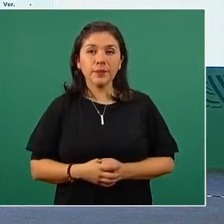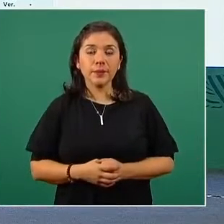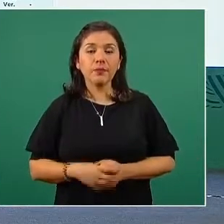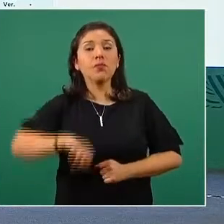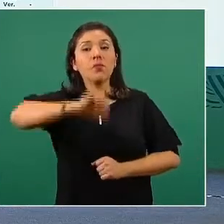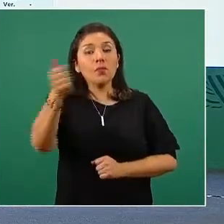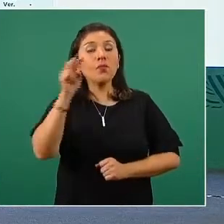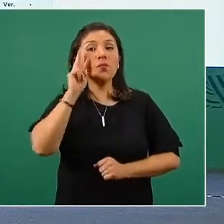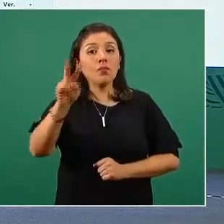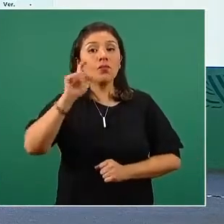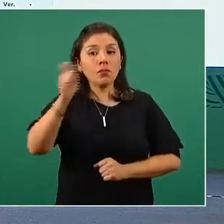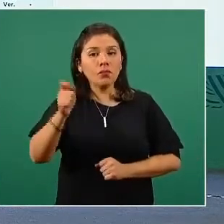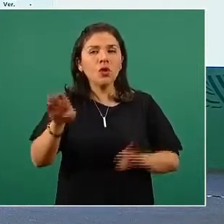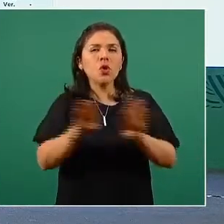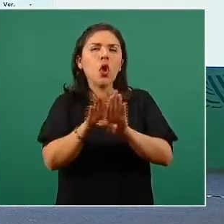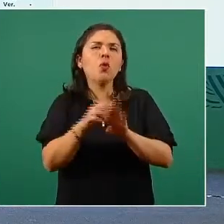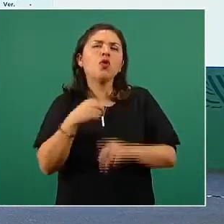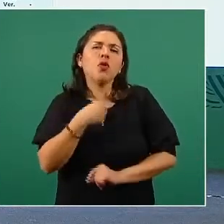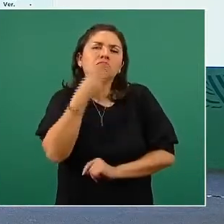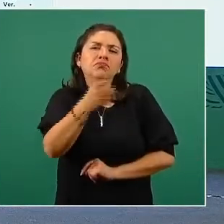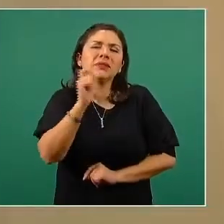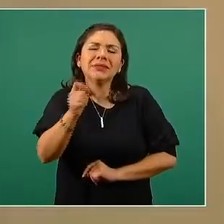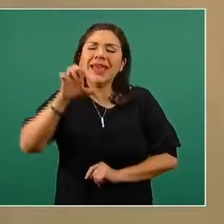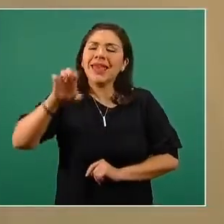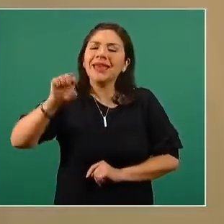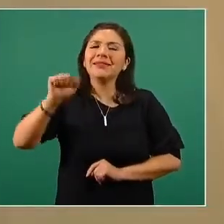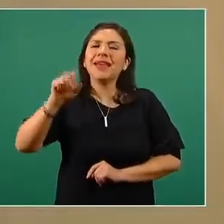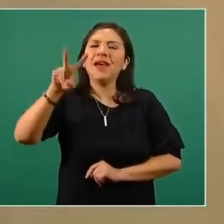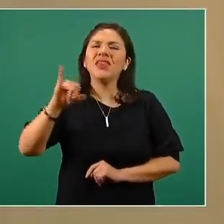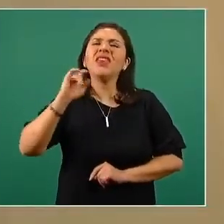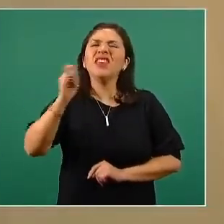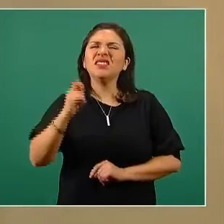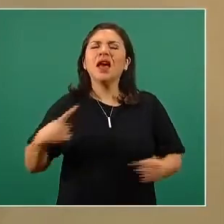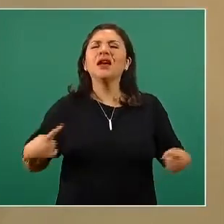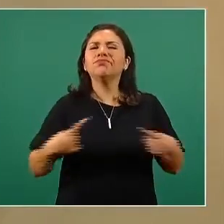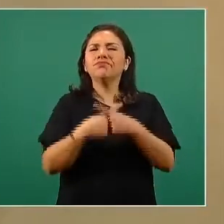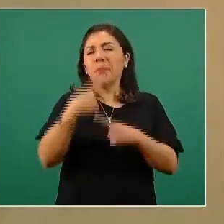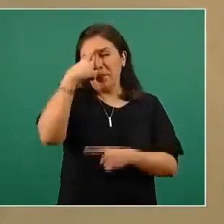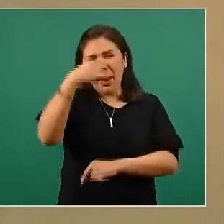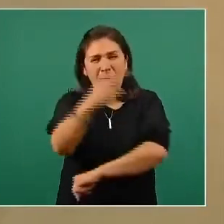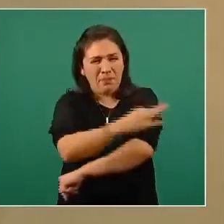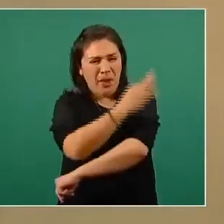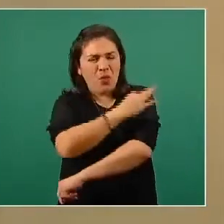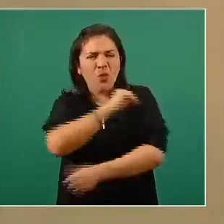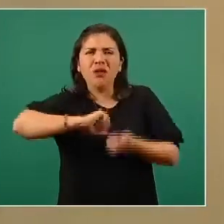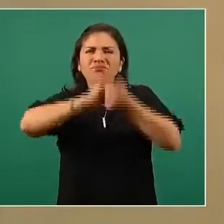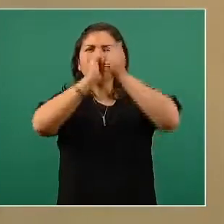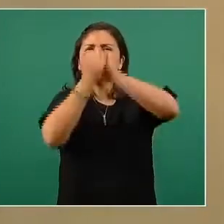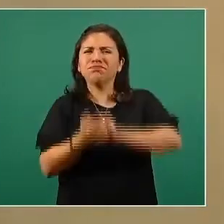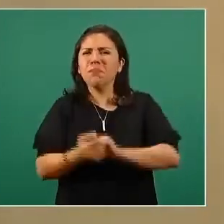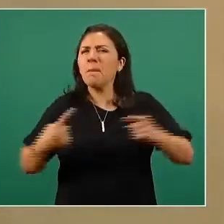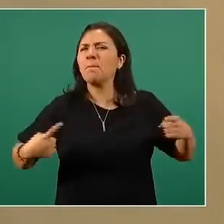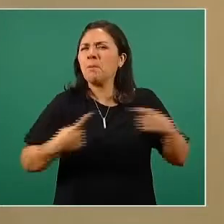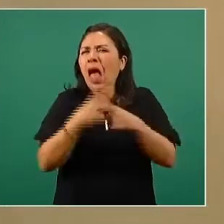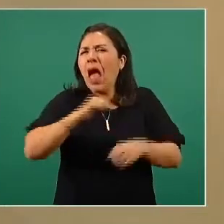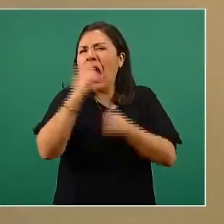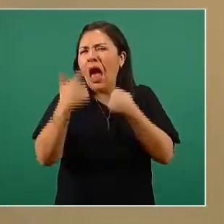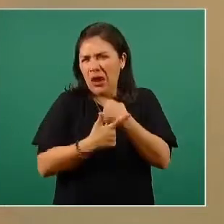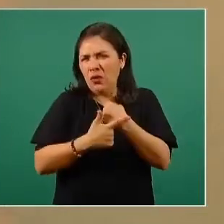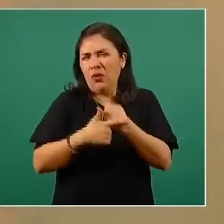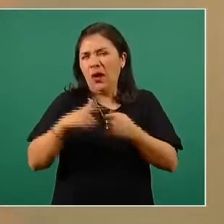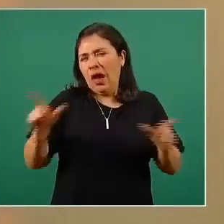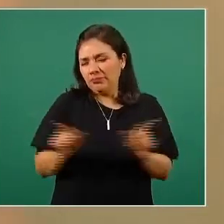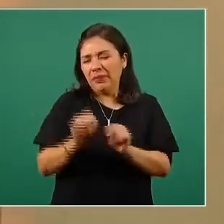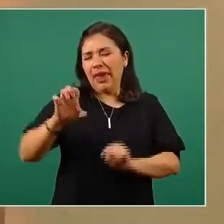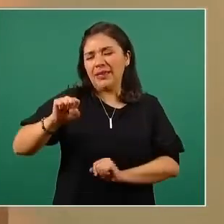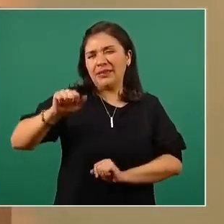Observemos pues que si hablamos entonces de los efectos adversos atribuibles a la vacunación e inmunización, las ESAVIS, que